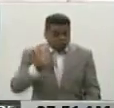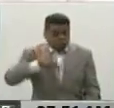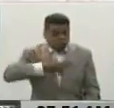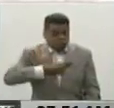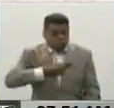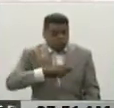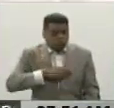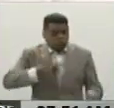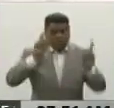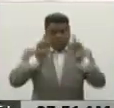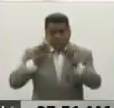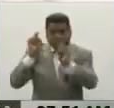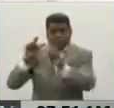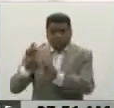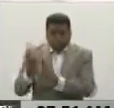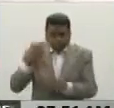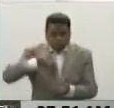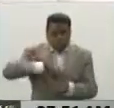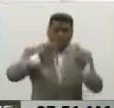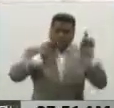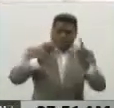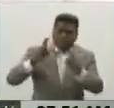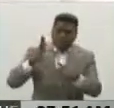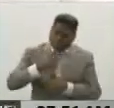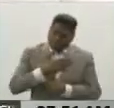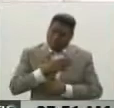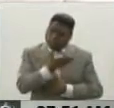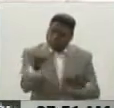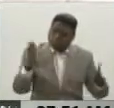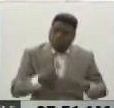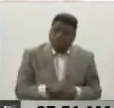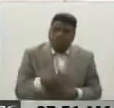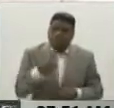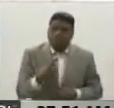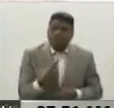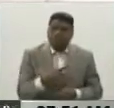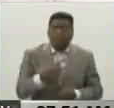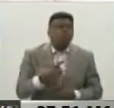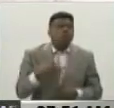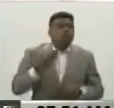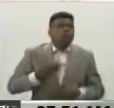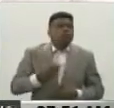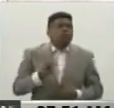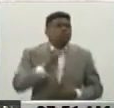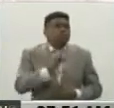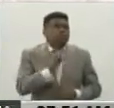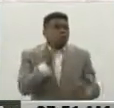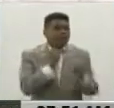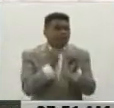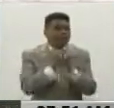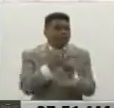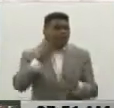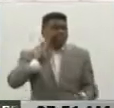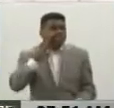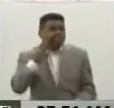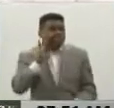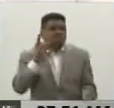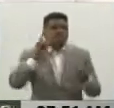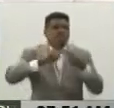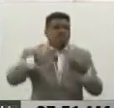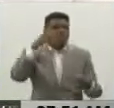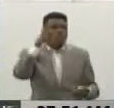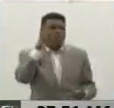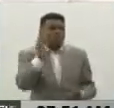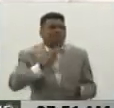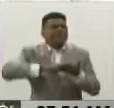Se dice, lo importante al final, por eso ya hacemos mucho hincapié en eso, no es la red social en sí misma, sino el conocimiento de entender qué